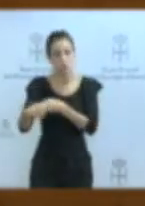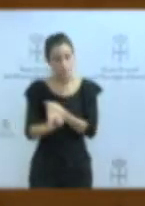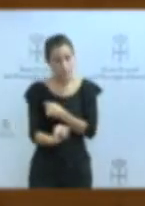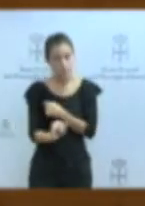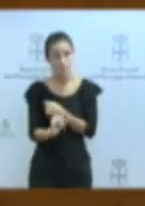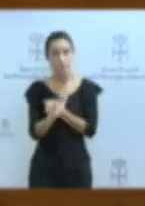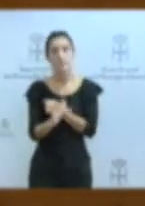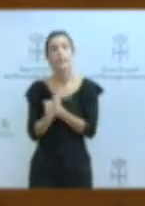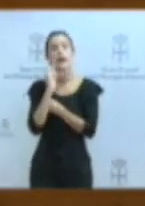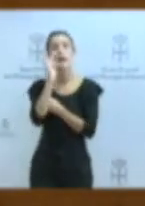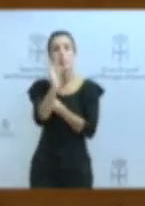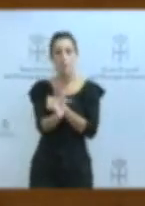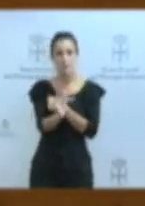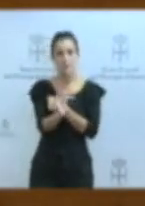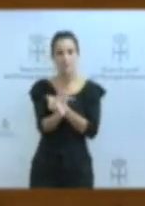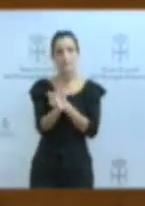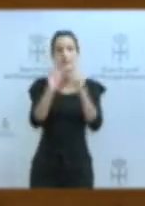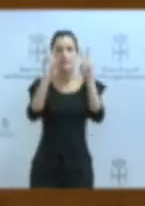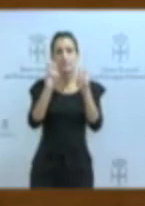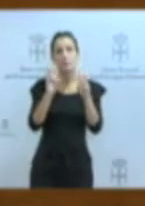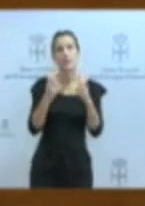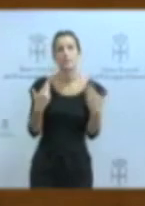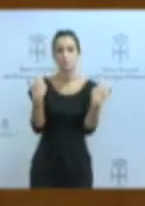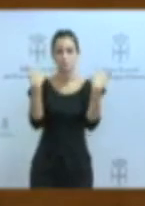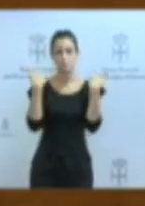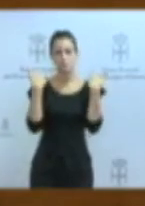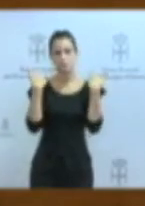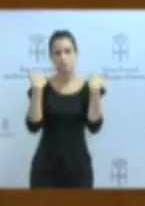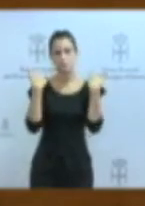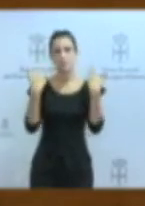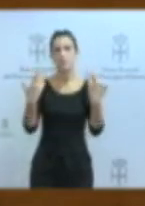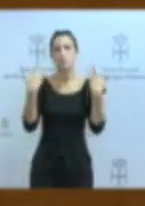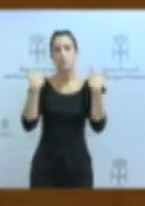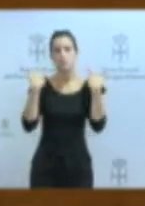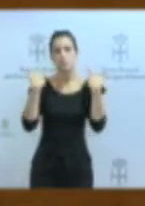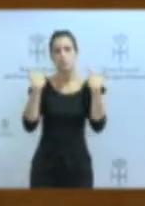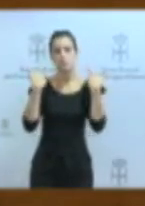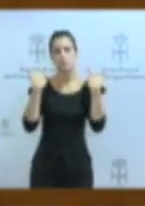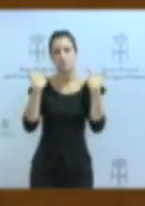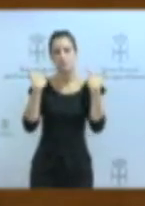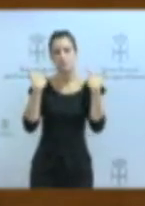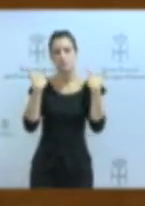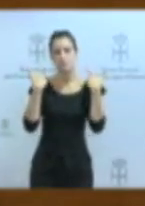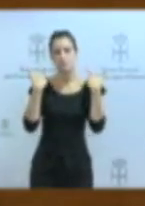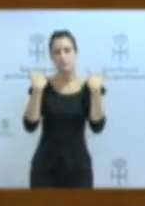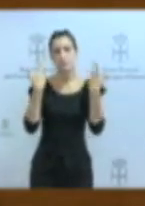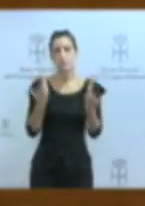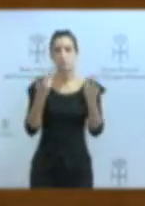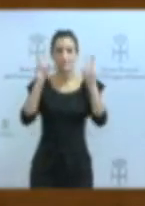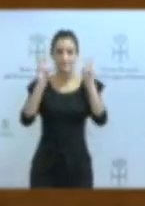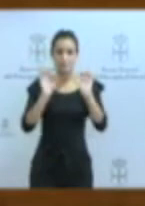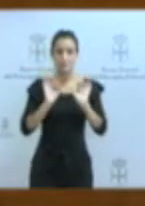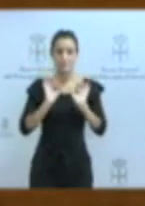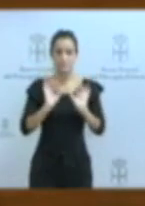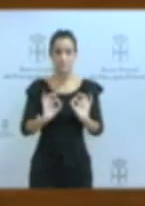responsabilidad, pues plantea cuestiones como la que ahora nos concierne, ¿no? Hay compañías que no estaban